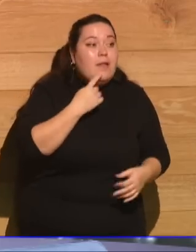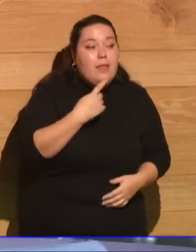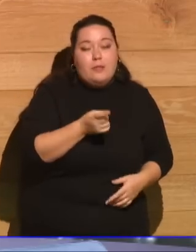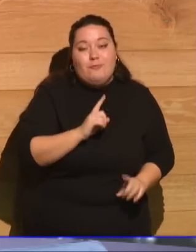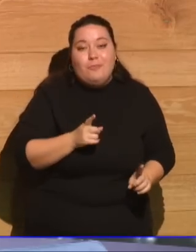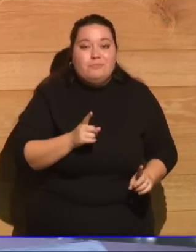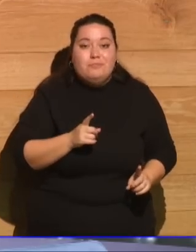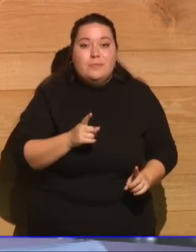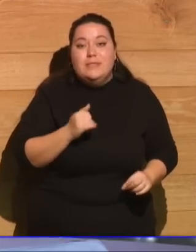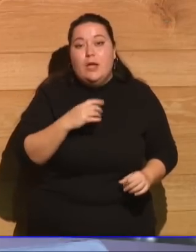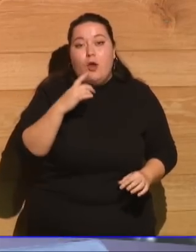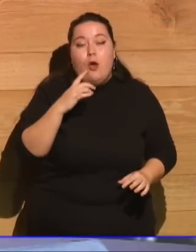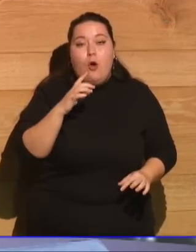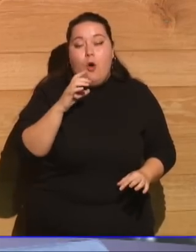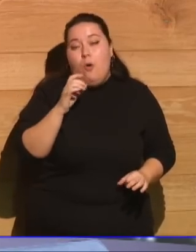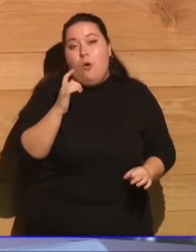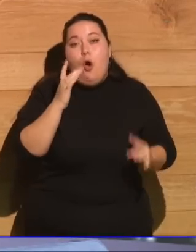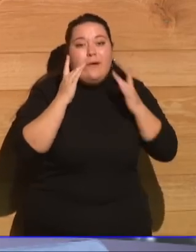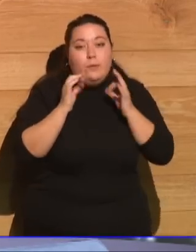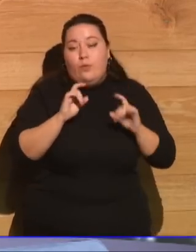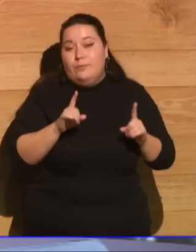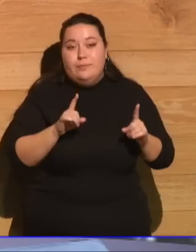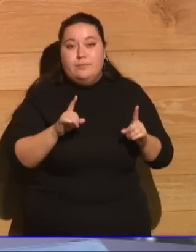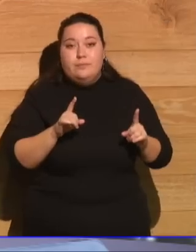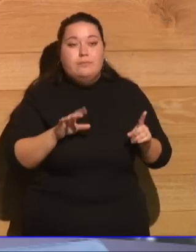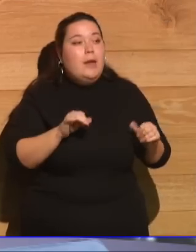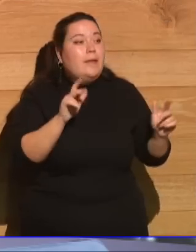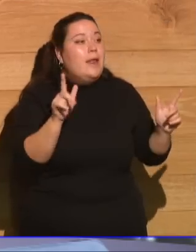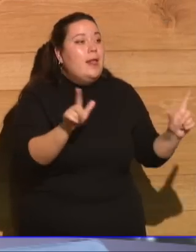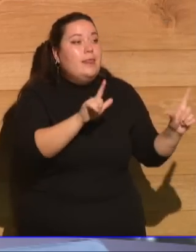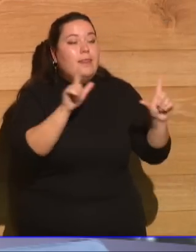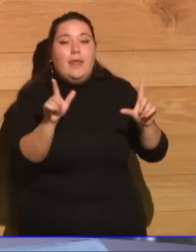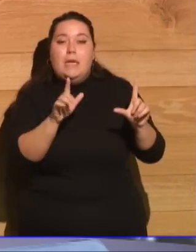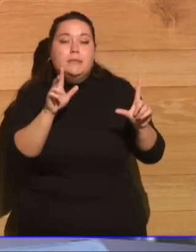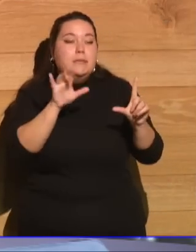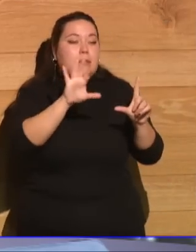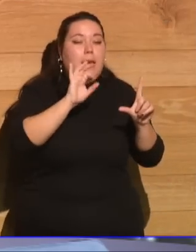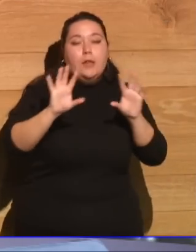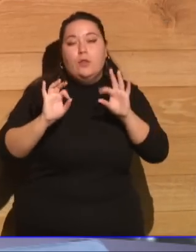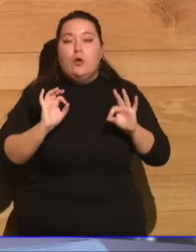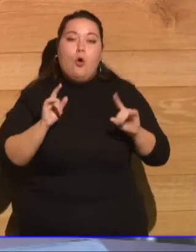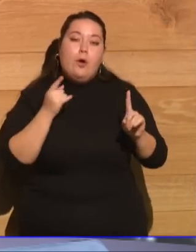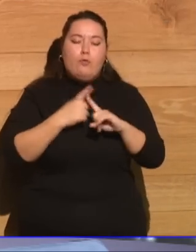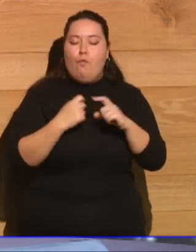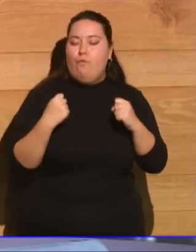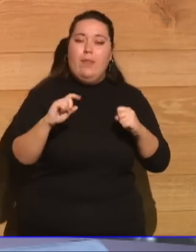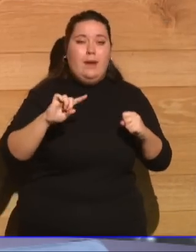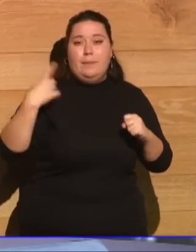más objetivo del mundo, sino ver qué selección de escenas puede hacer para que tengan la mayor